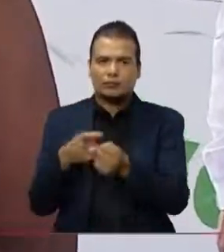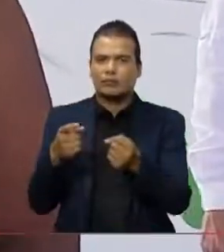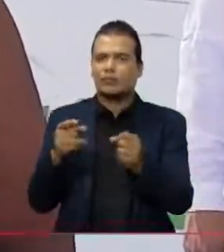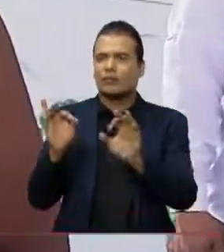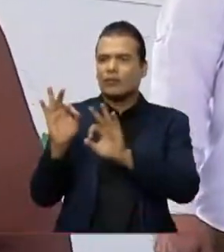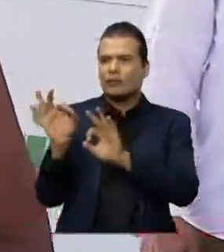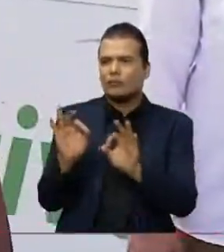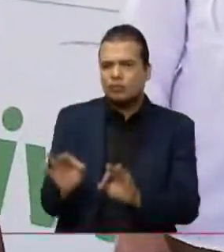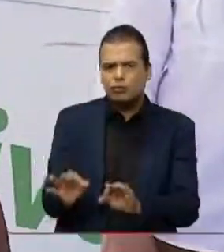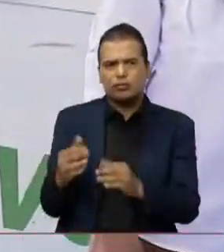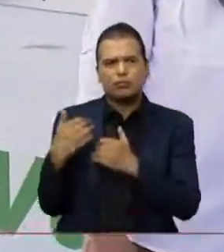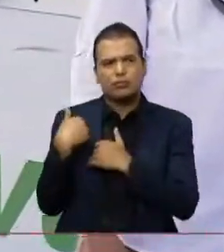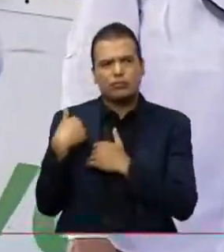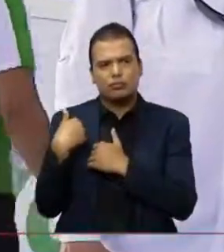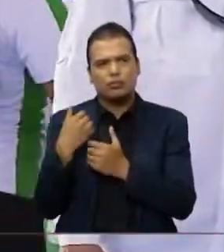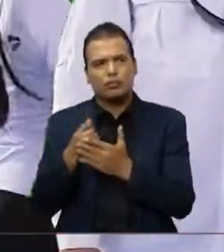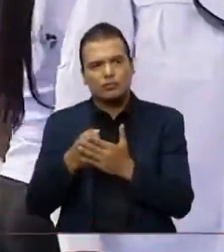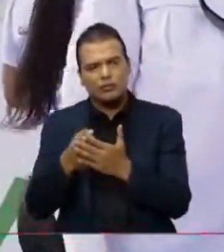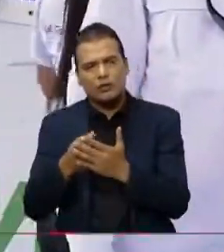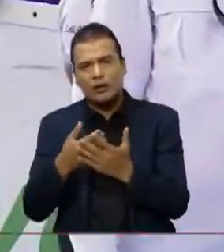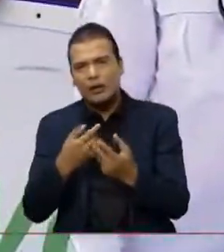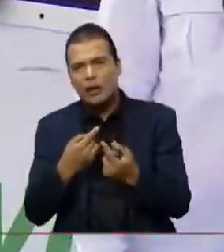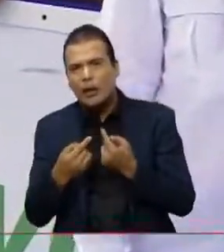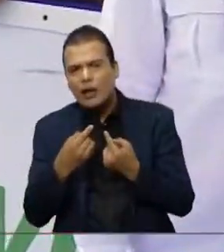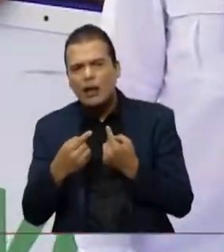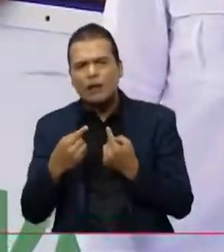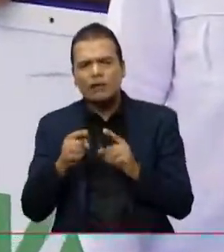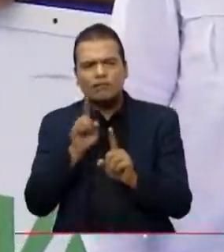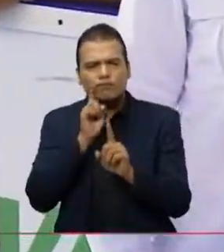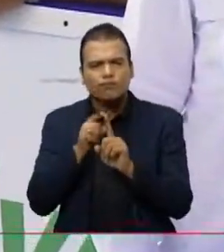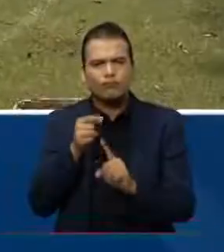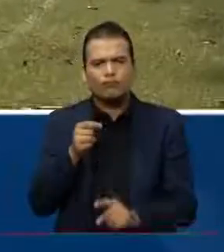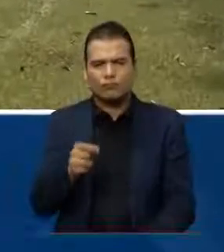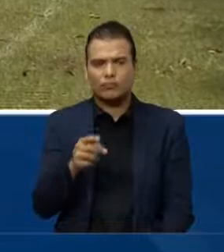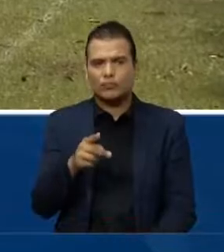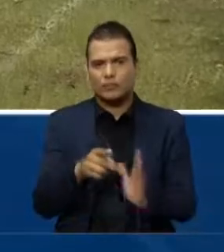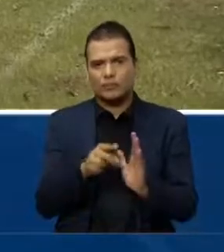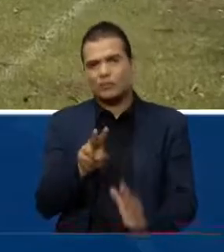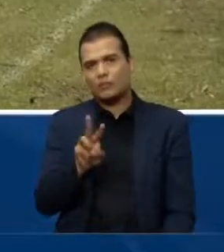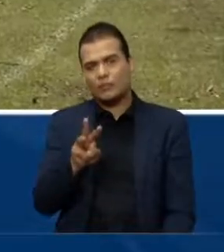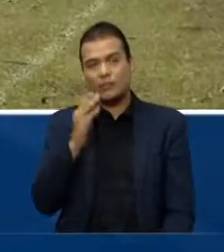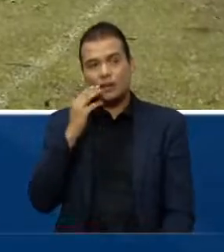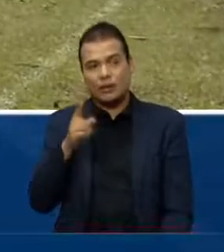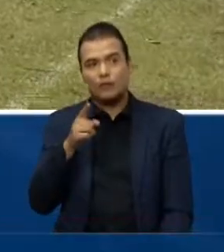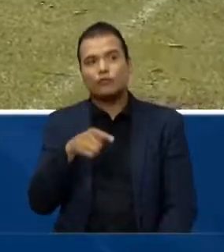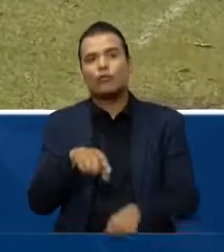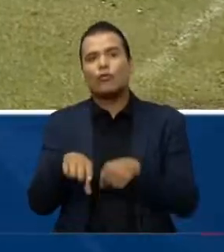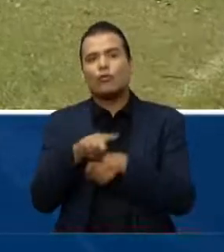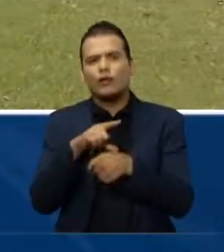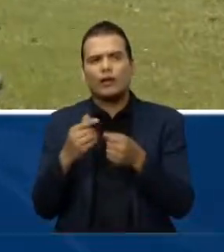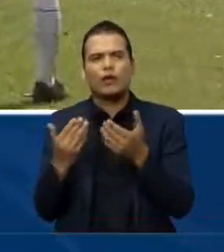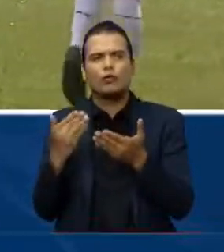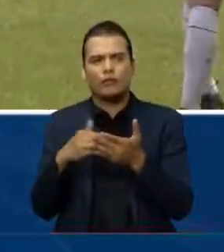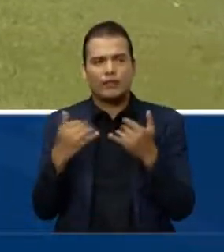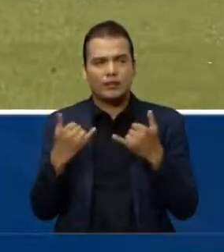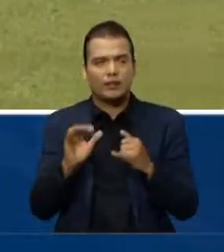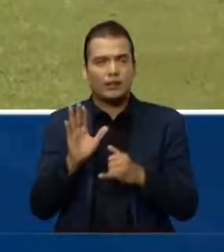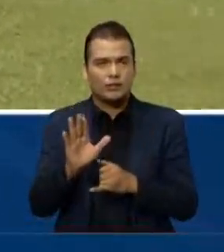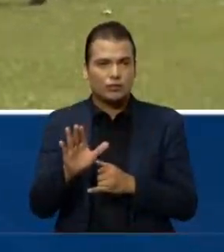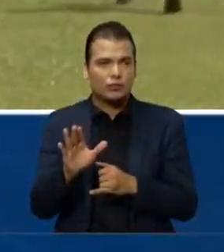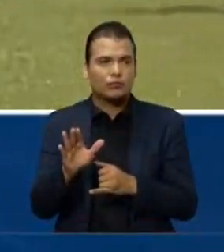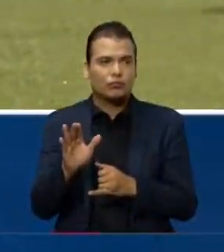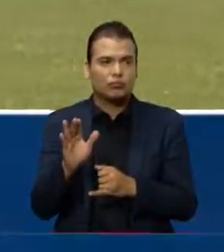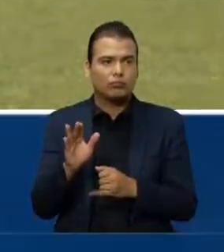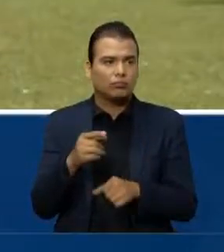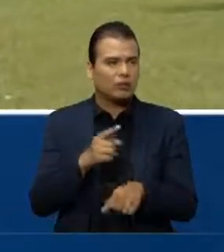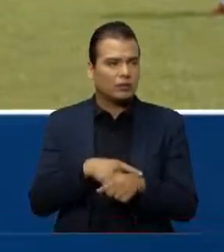hacer y llegar a una concertación para que el 2023 las mujeres puedan tener la liga y tengan sus